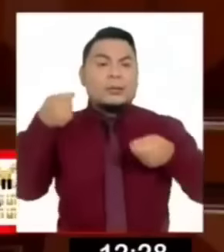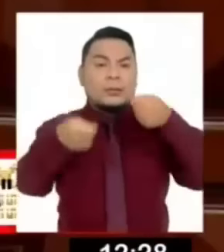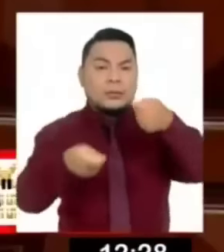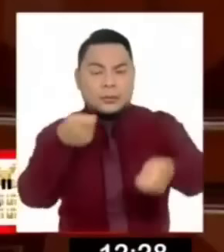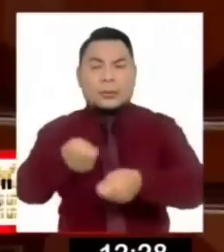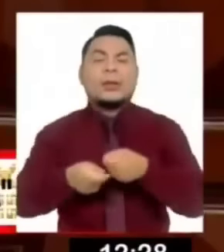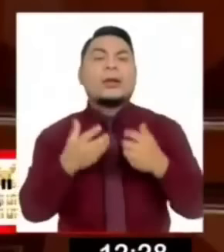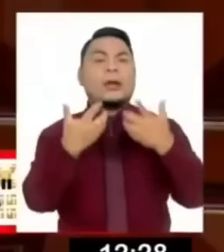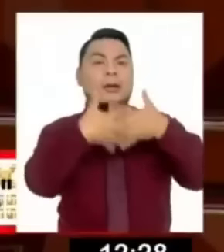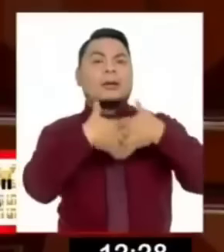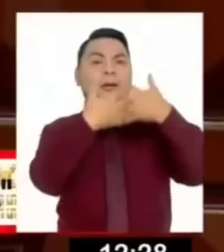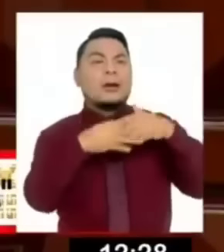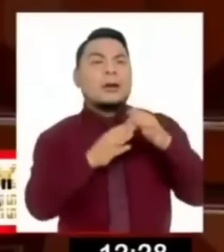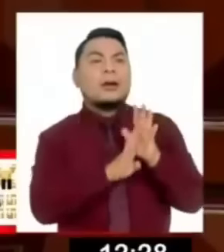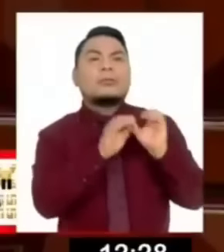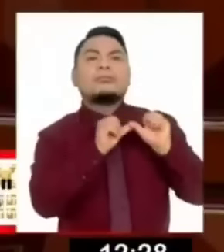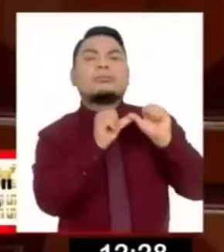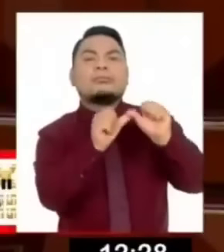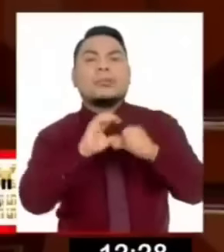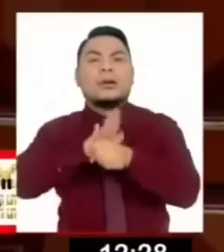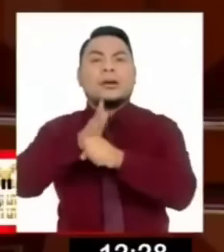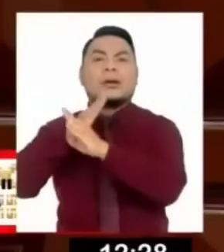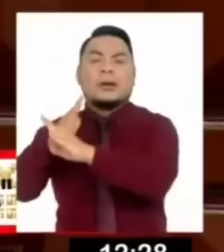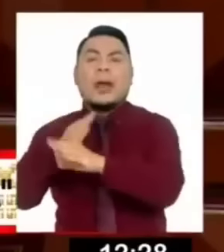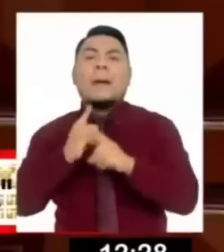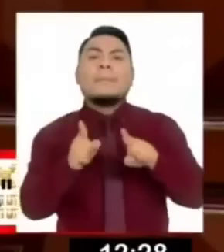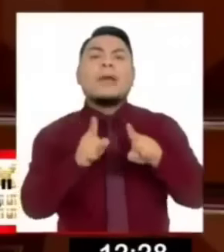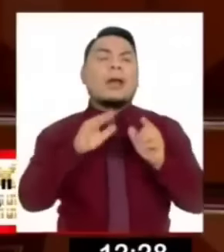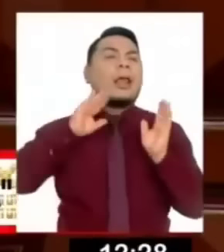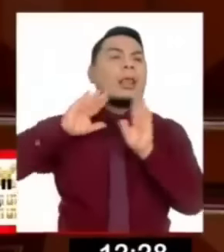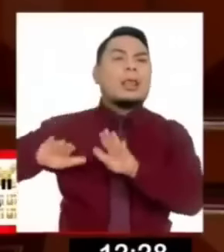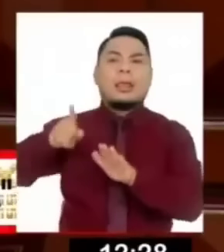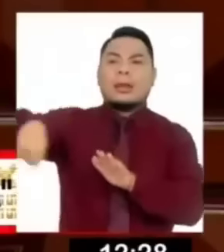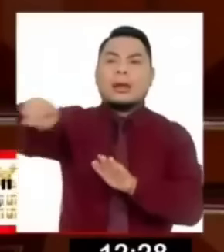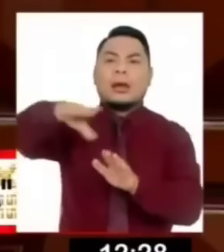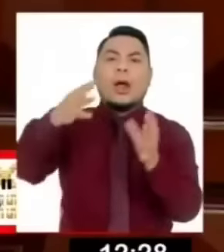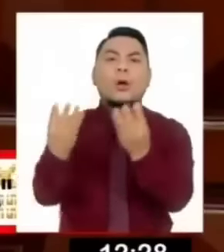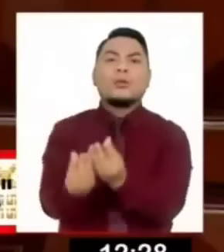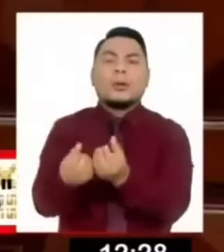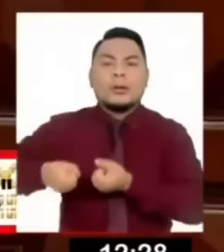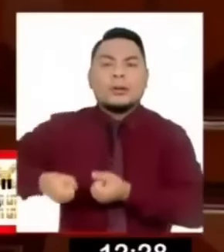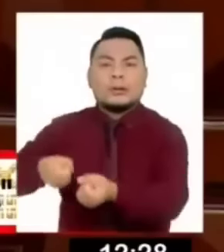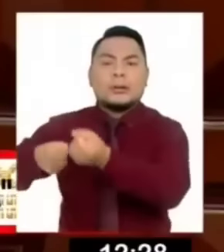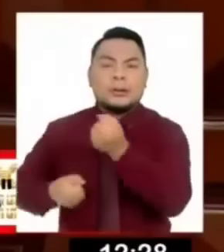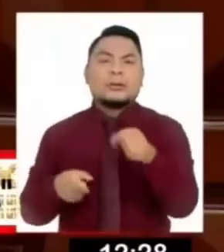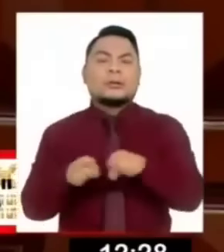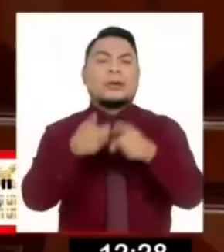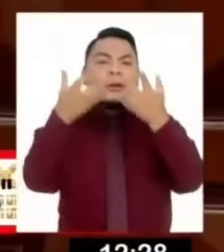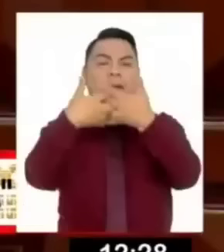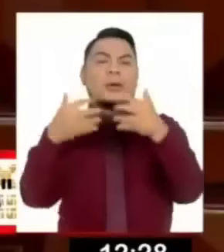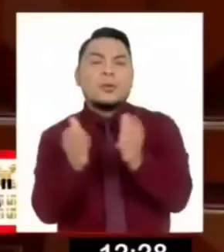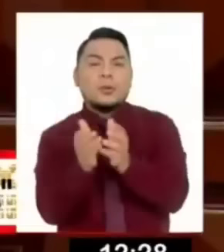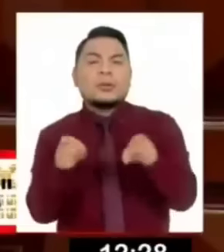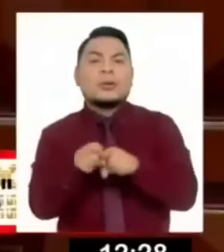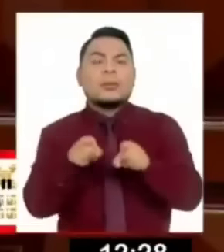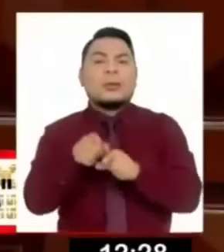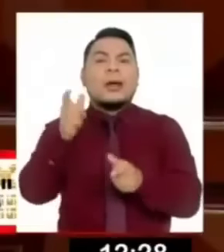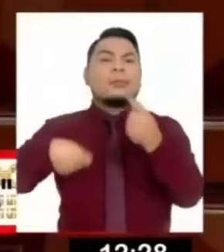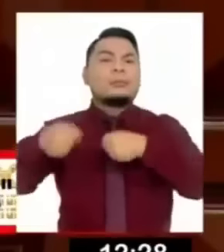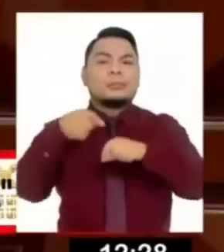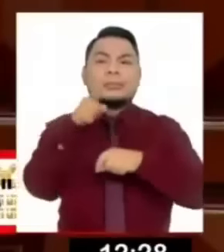sectores empresariales durante la pandemia, pero excluyeron a las mayorías, al agro, las pymes y los